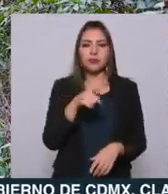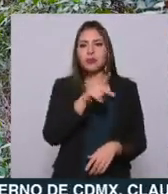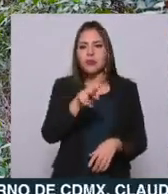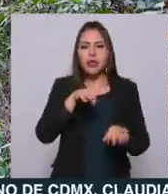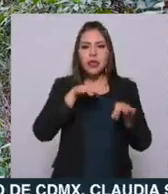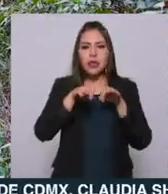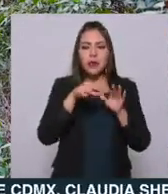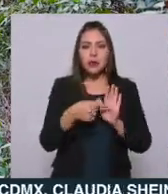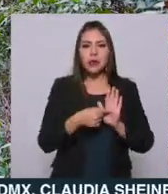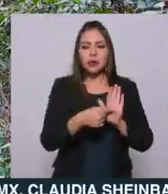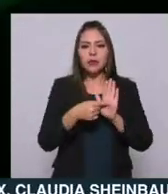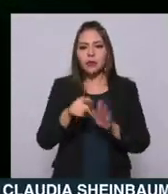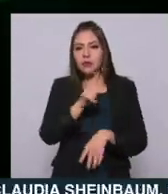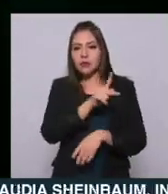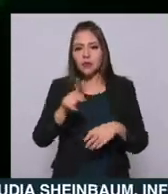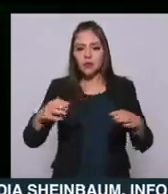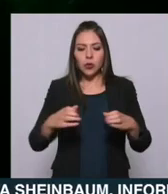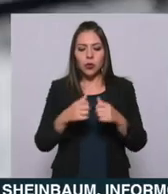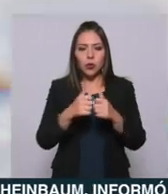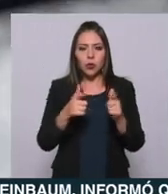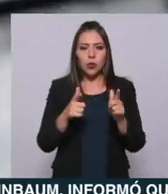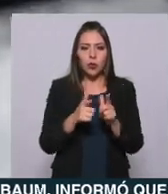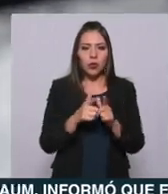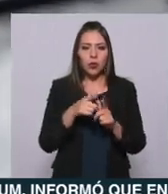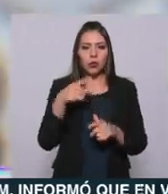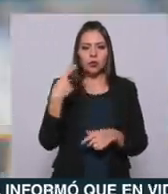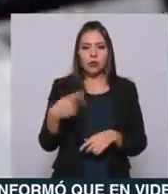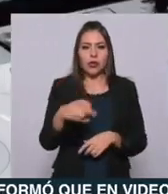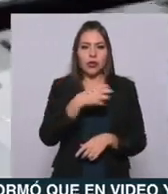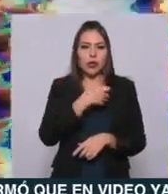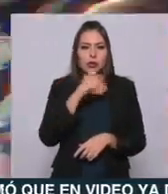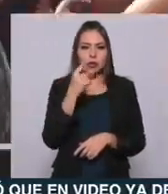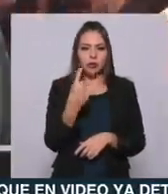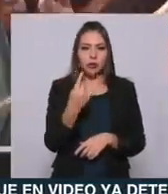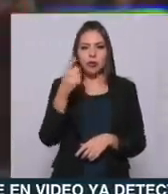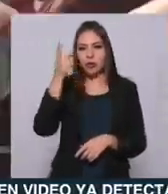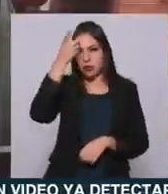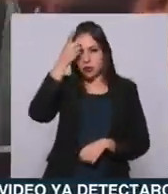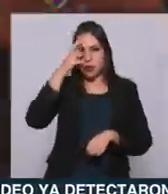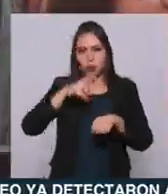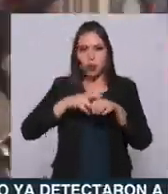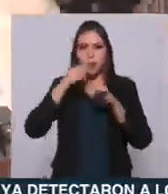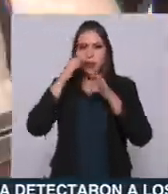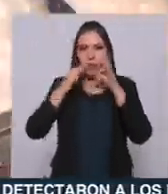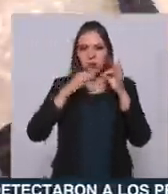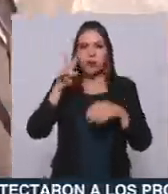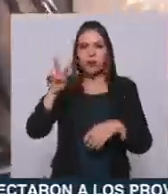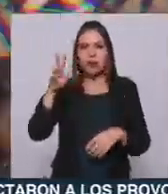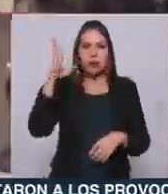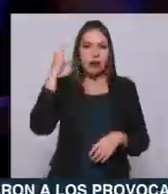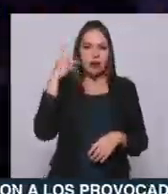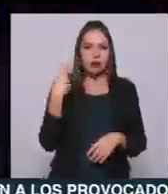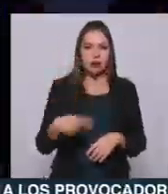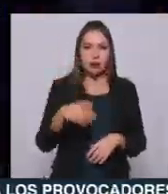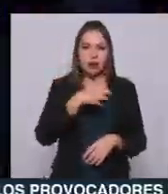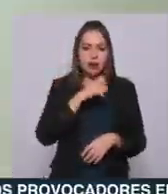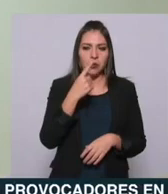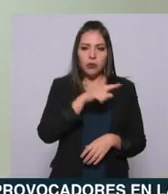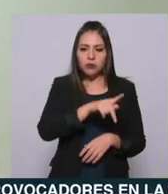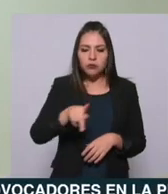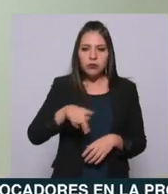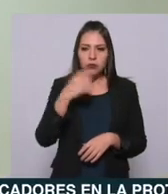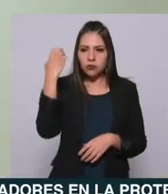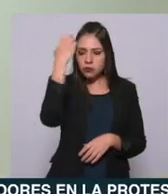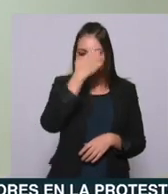por un comité técnico, integrado por gran parte del equipo de producción, directores de noticias, radio y televisión de Capital 21,